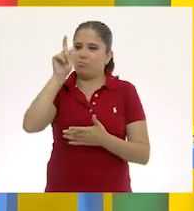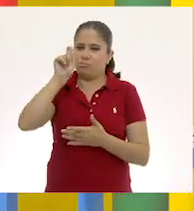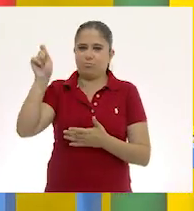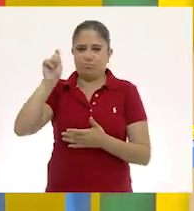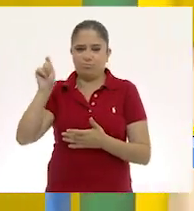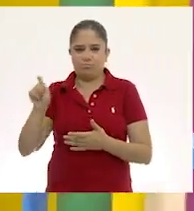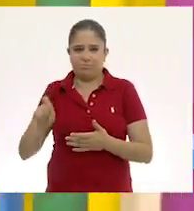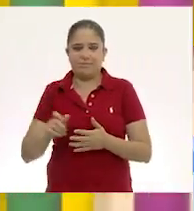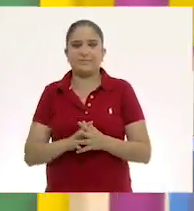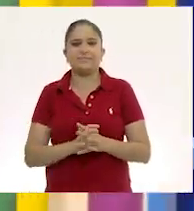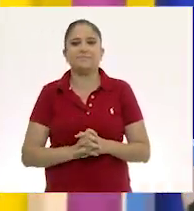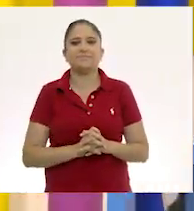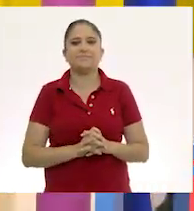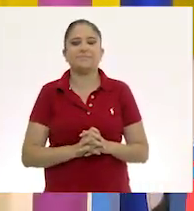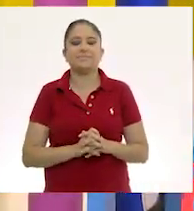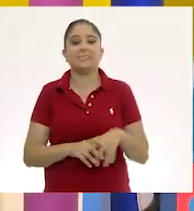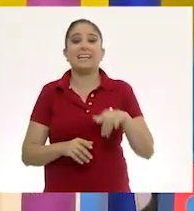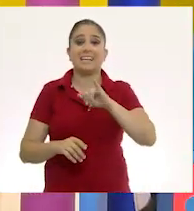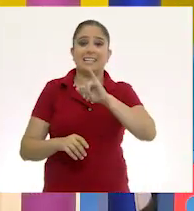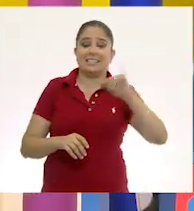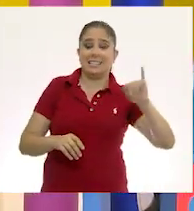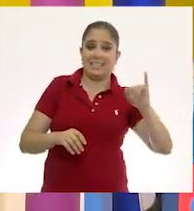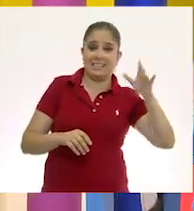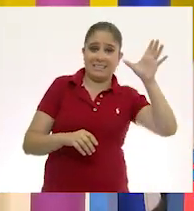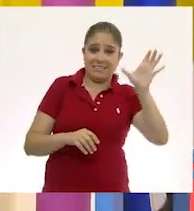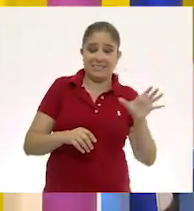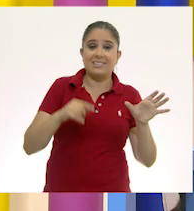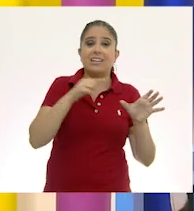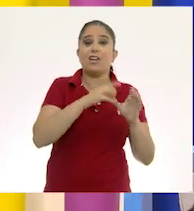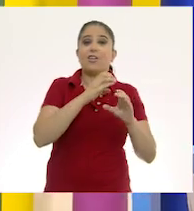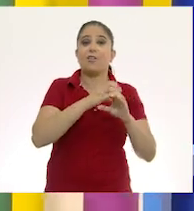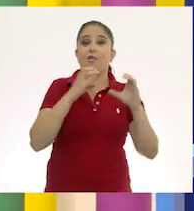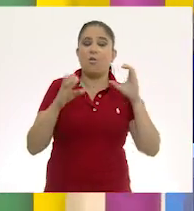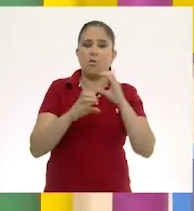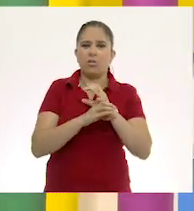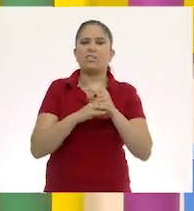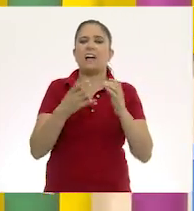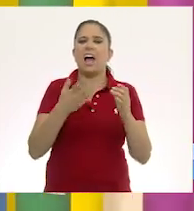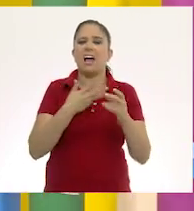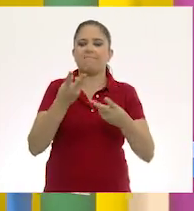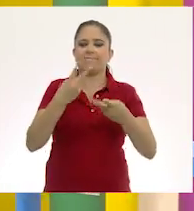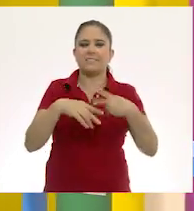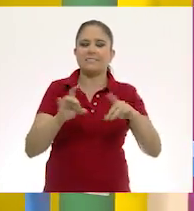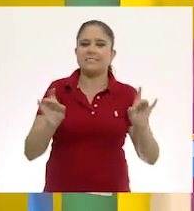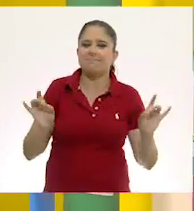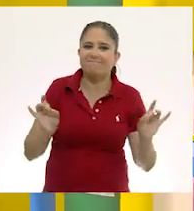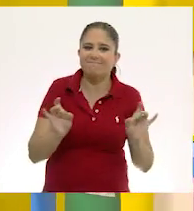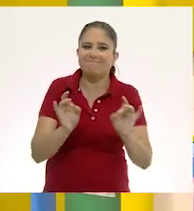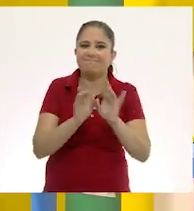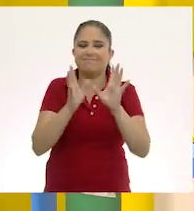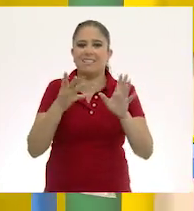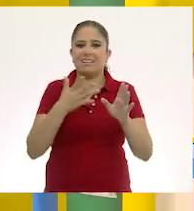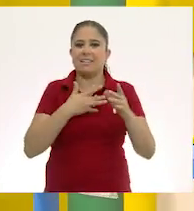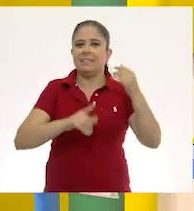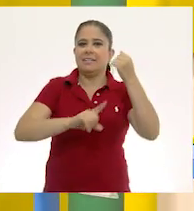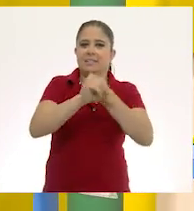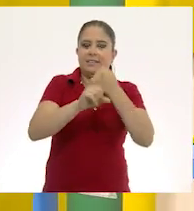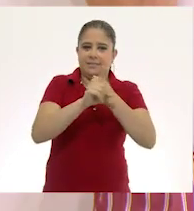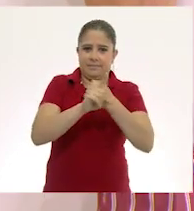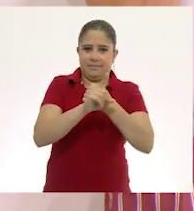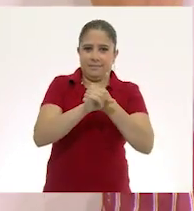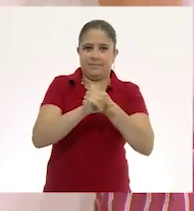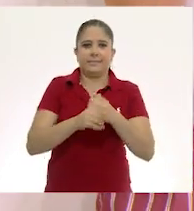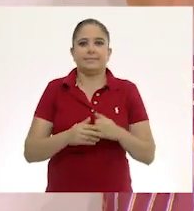resolver. A ver, perfecto. Del lado izquierdo vamos a poner las cosas que provocaron que hubiera conflicto la primera